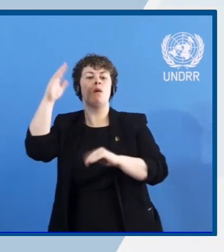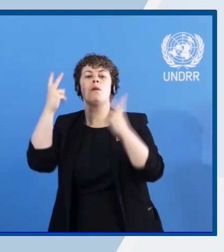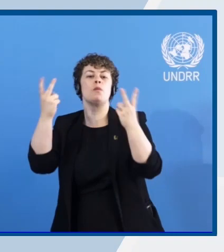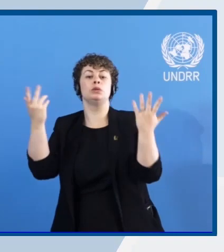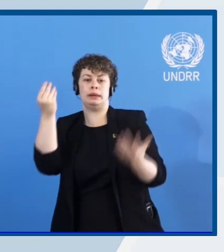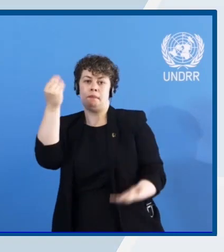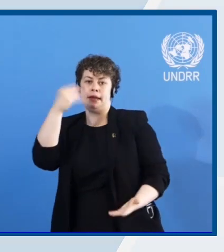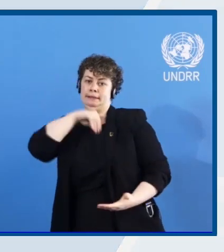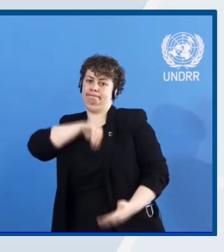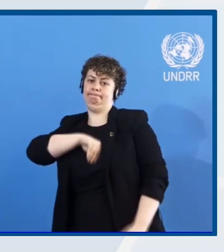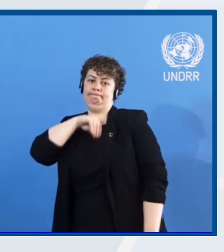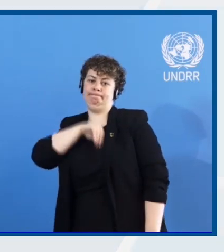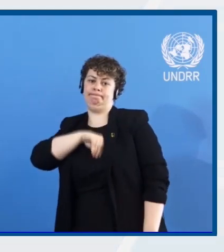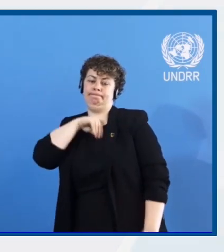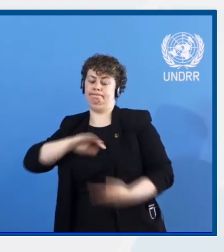interrumpan